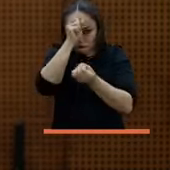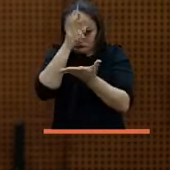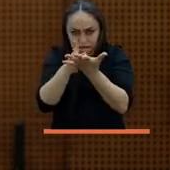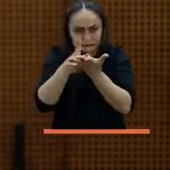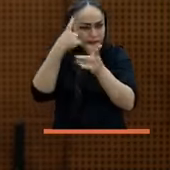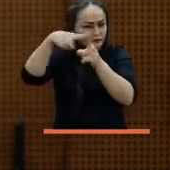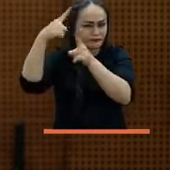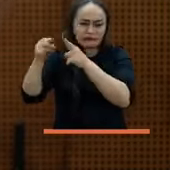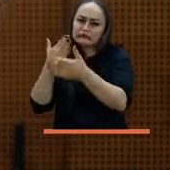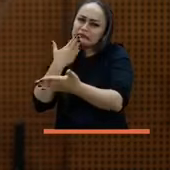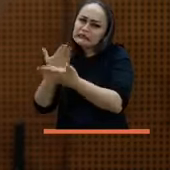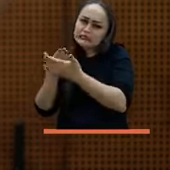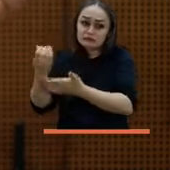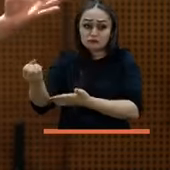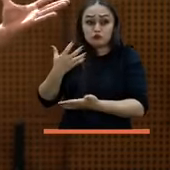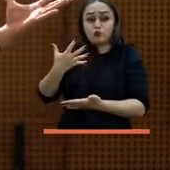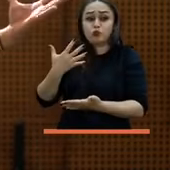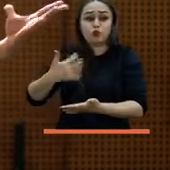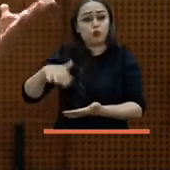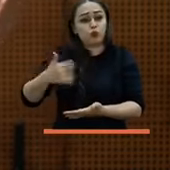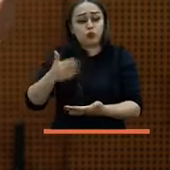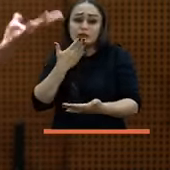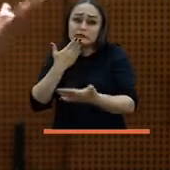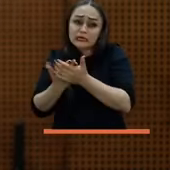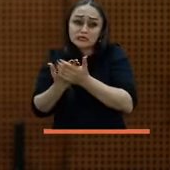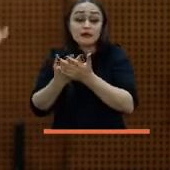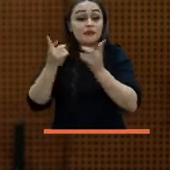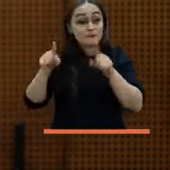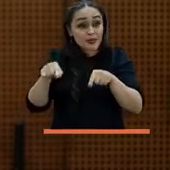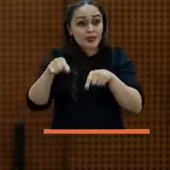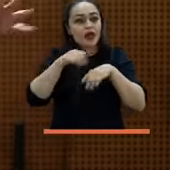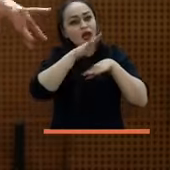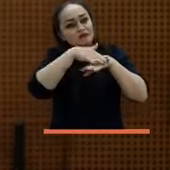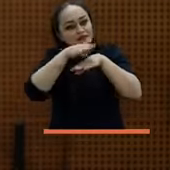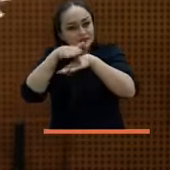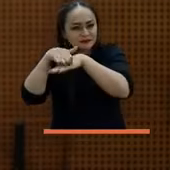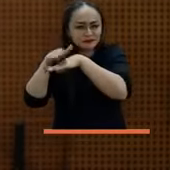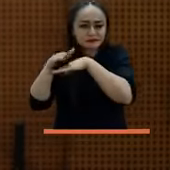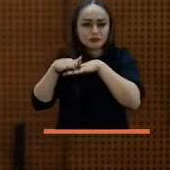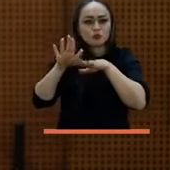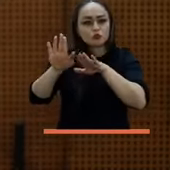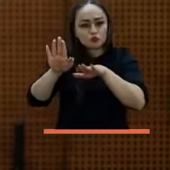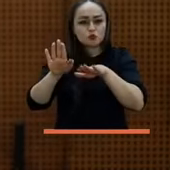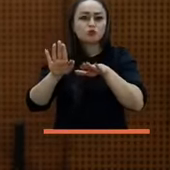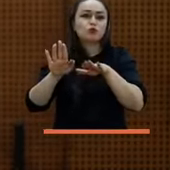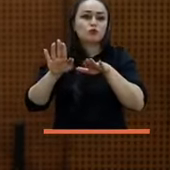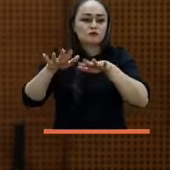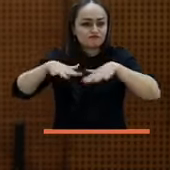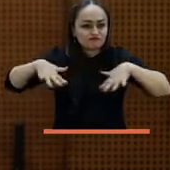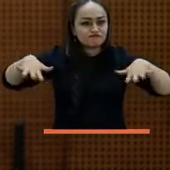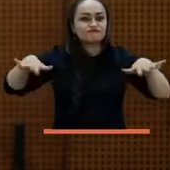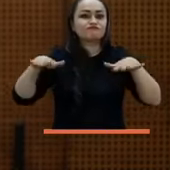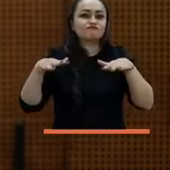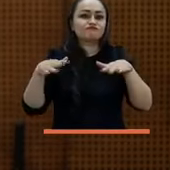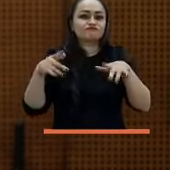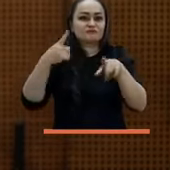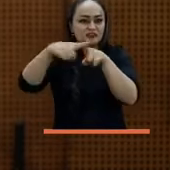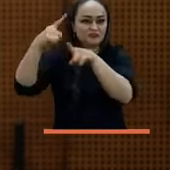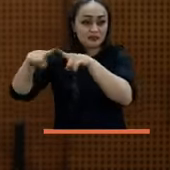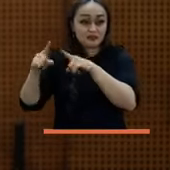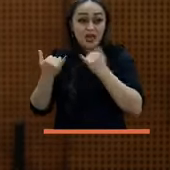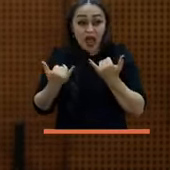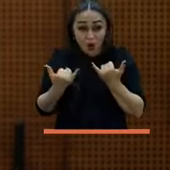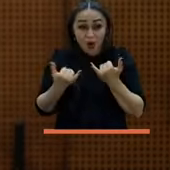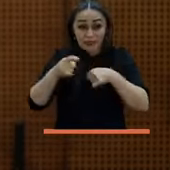entonces gracias maría por eso pero además que sé que va a ser una invitación bien potente para los distintos escenarios yo les quiero invitar a ustedes a que